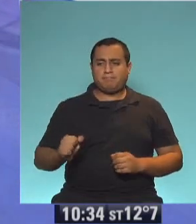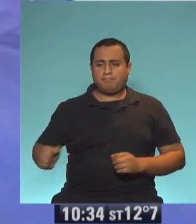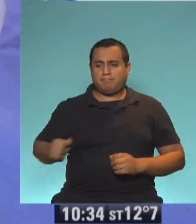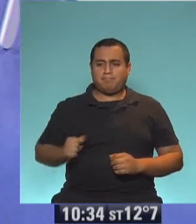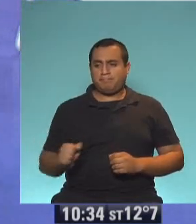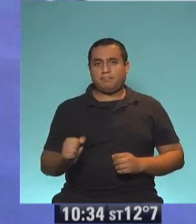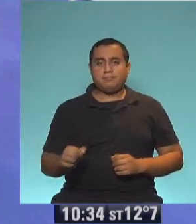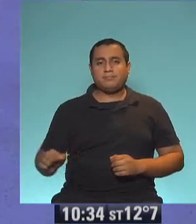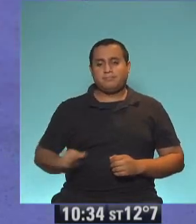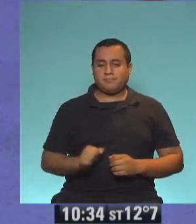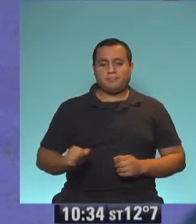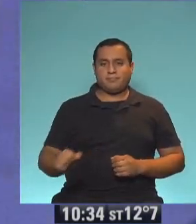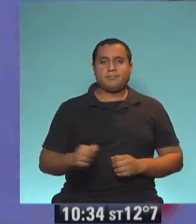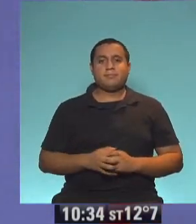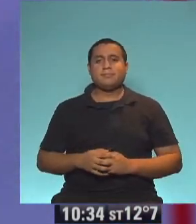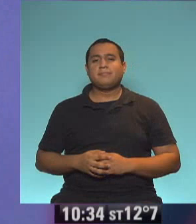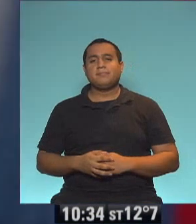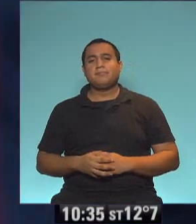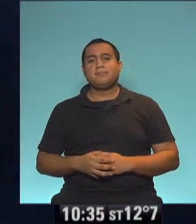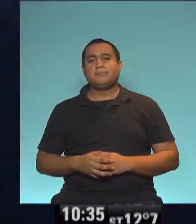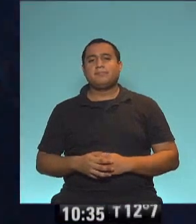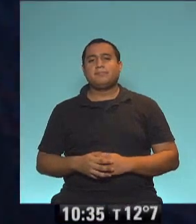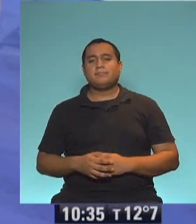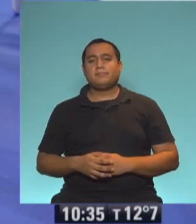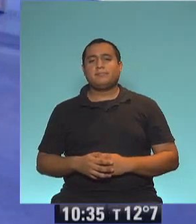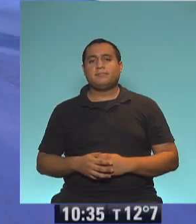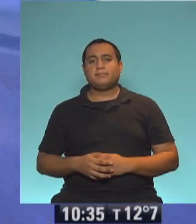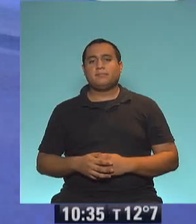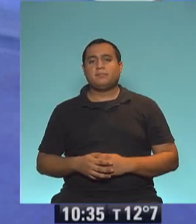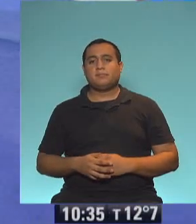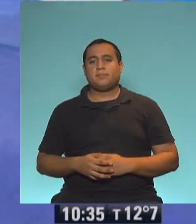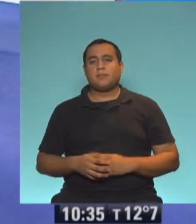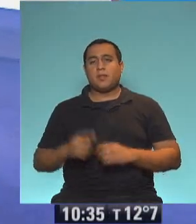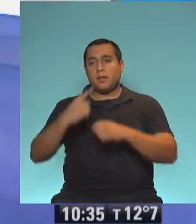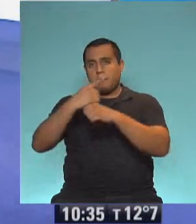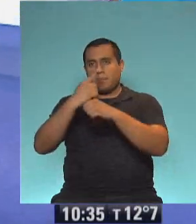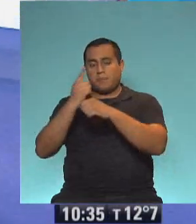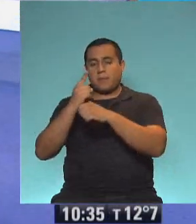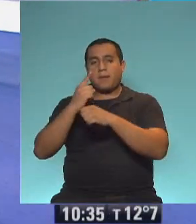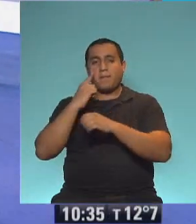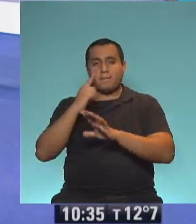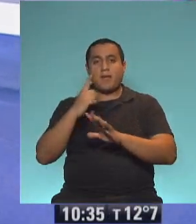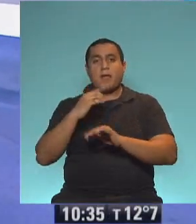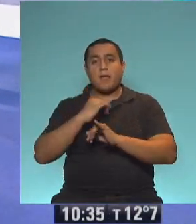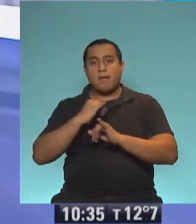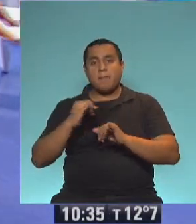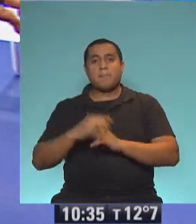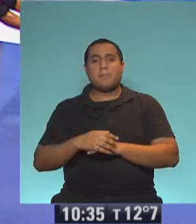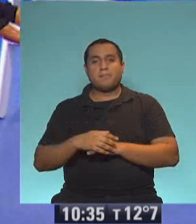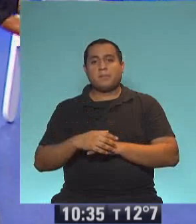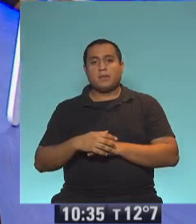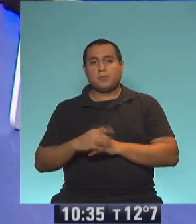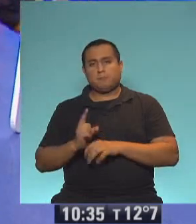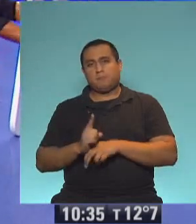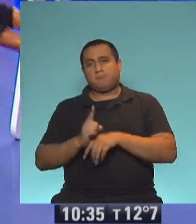para salir. El reloj. El reloj del conteo para salir. Mirá. Perfecto. 10. Espere, vamos a despegar. A viajar por toda la Argentina. Sí. Ahí está, con ahí